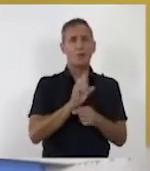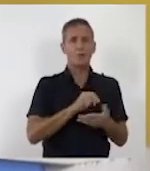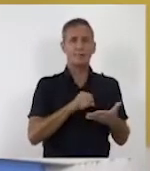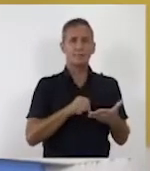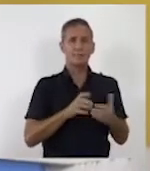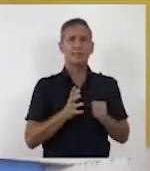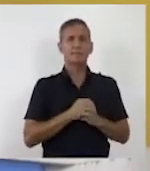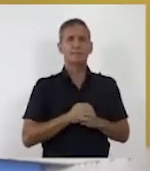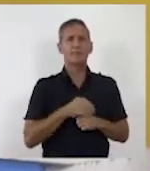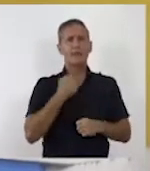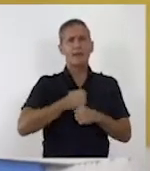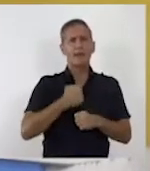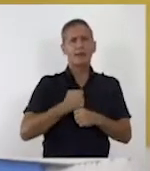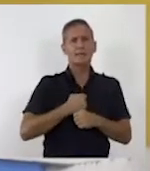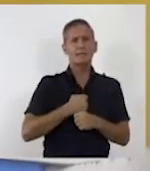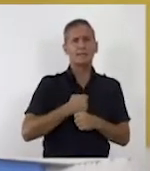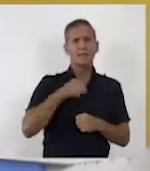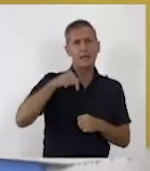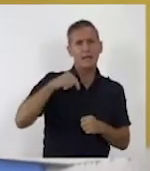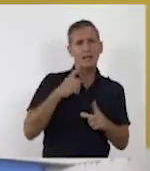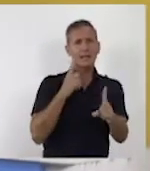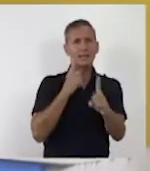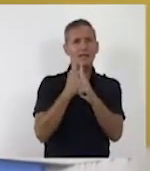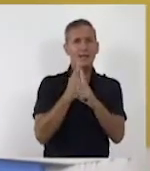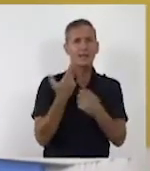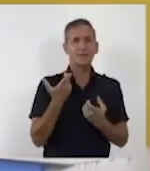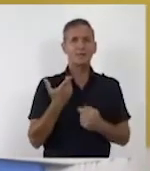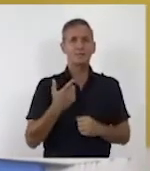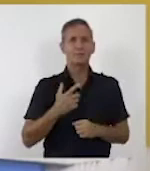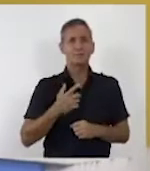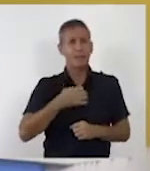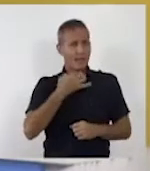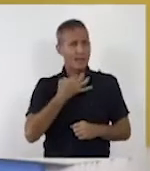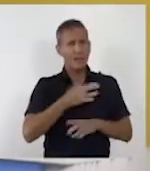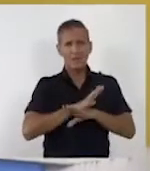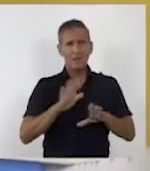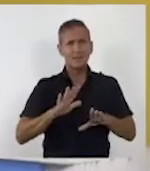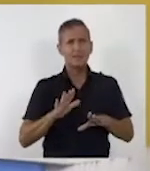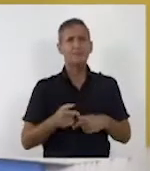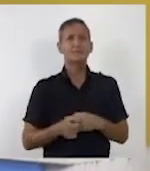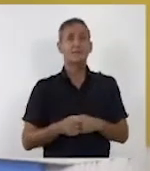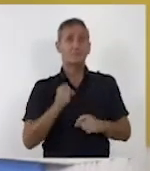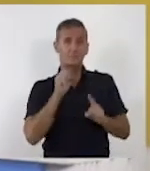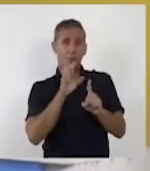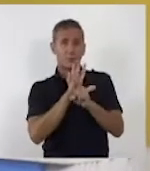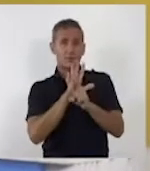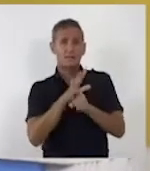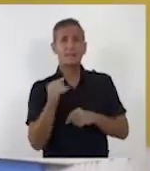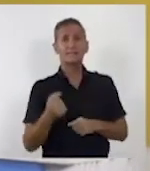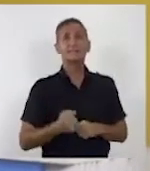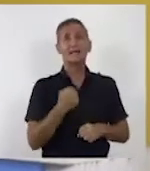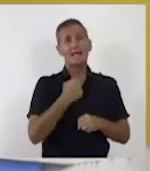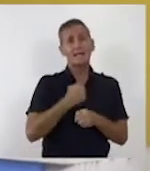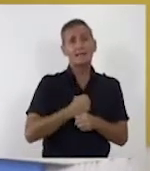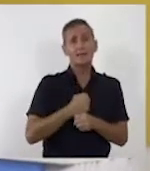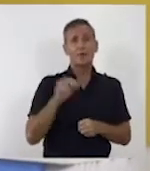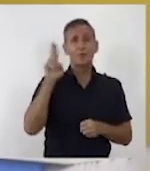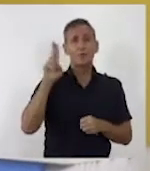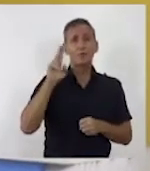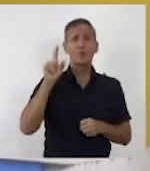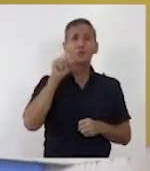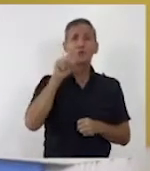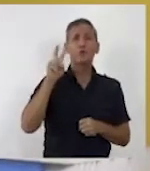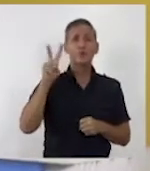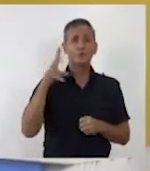que vamos a trabajar durante este encuentro pues ya se los dije anteriormente vamos a iniciar el trabajo con la unidad